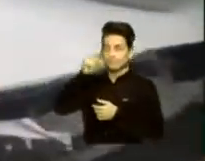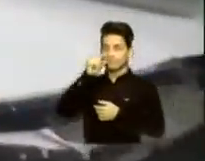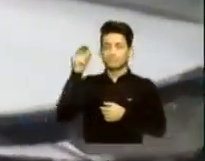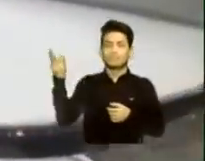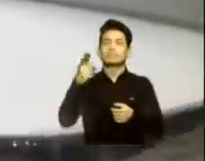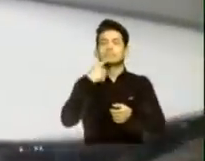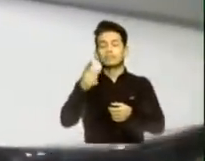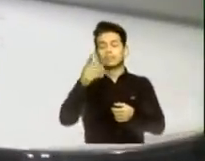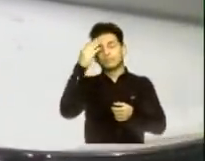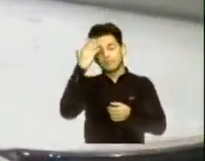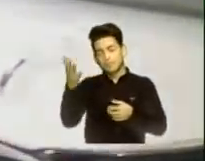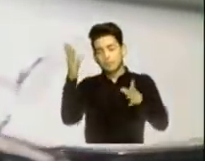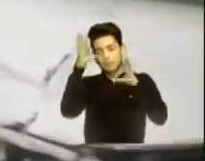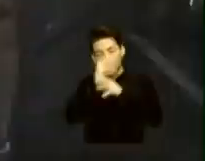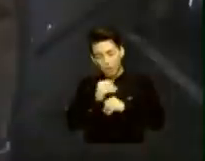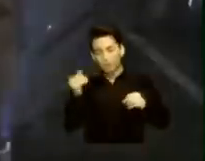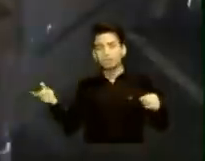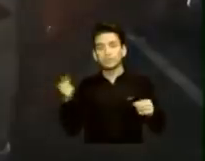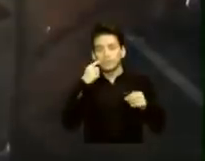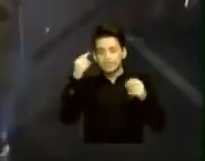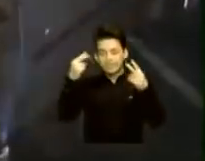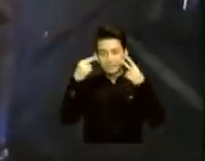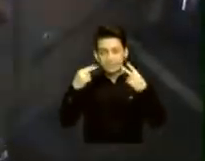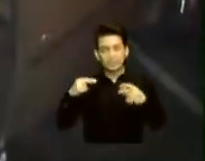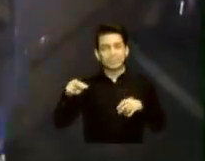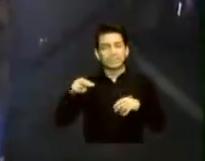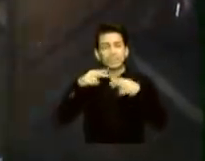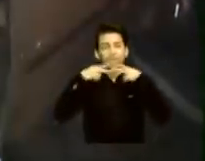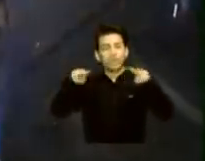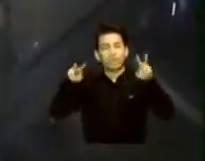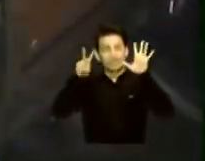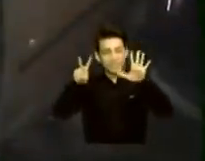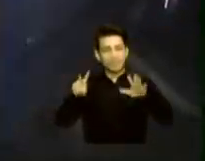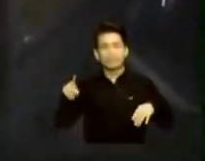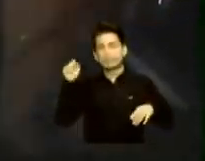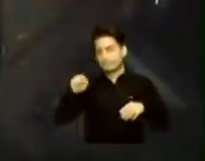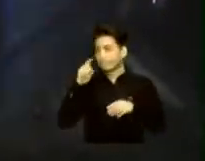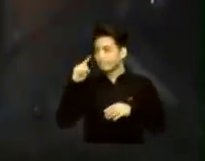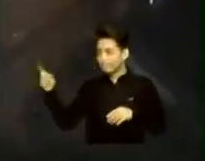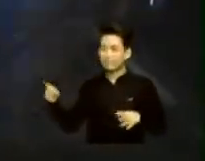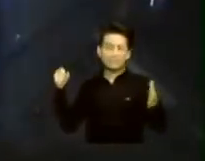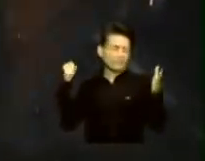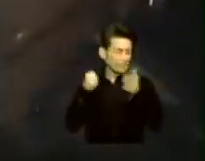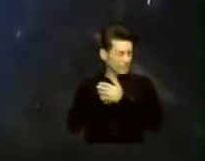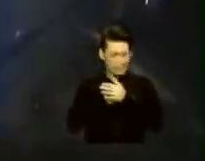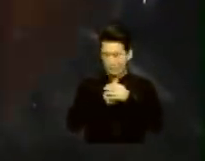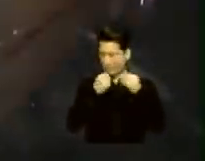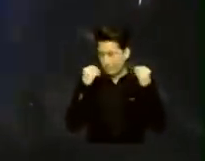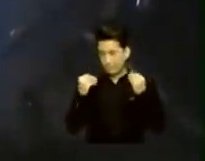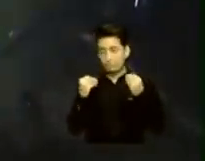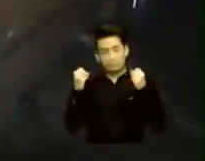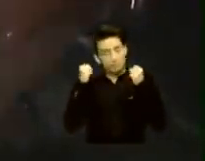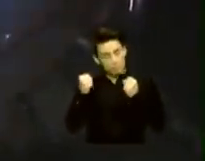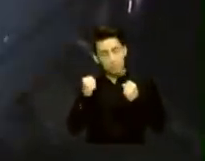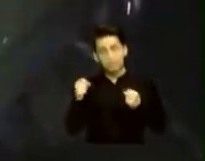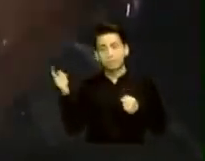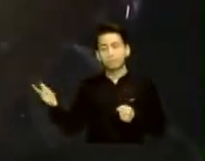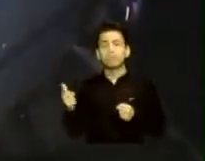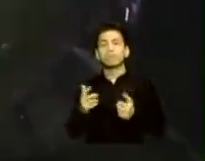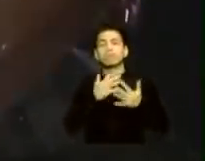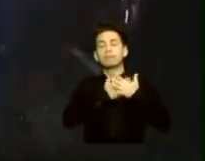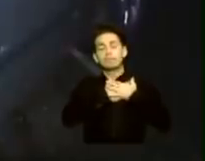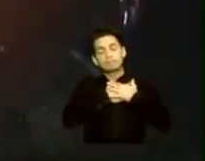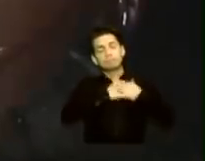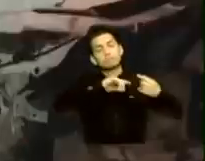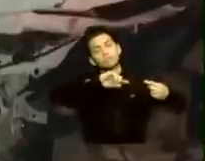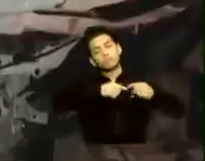que están en sintonía de Noticiete. Efectivamente, como ustedes pueden darse cuenta, un trágico accidente enlutó a una familia residente en